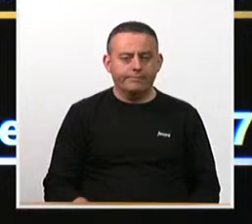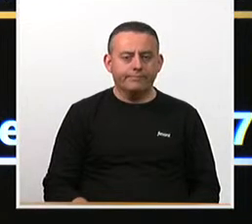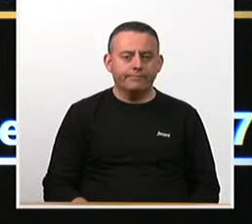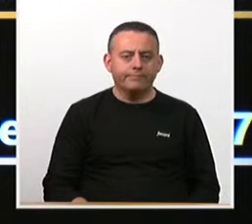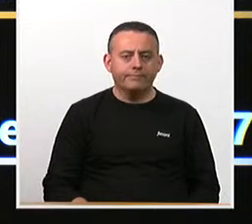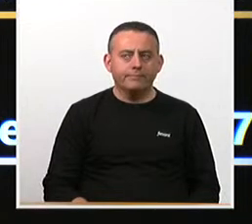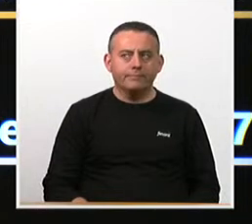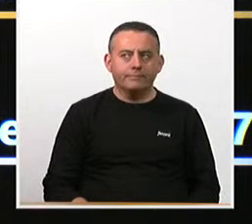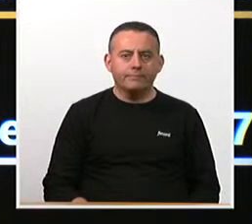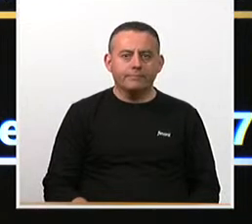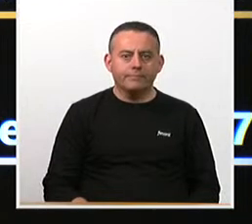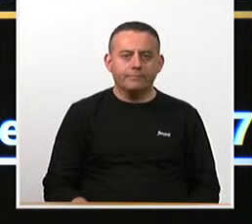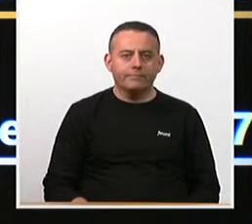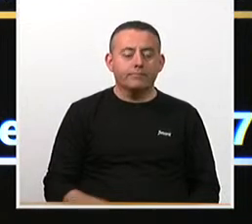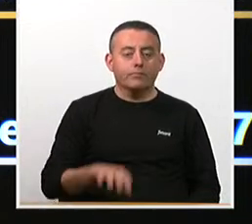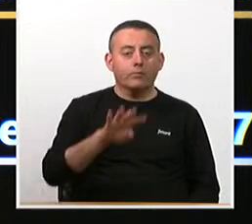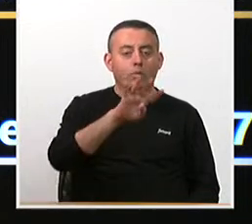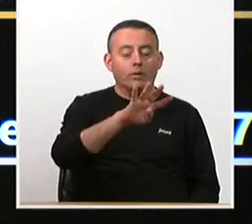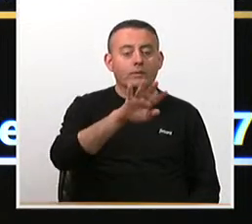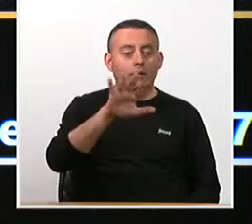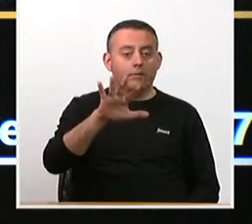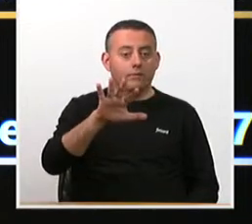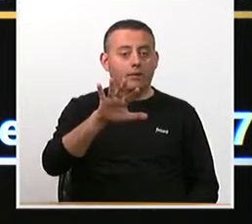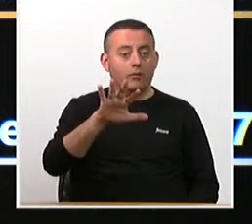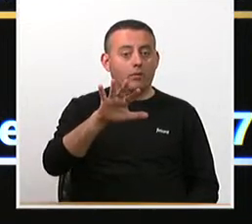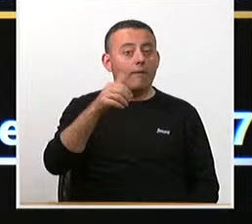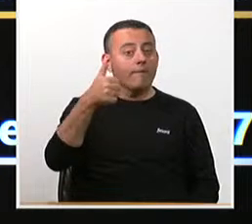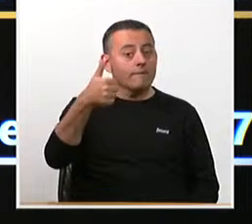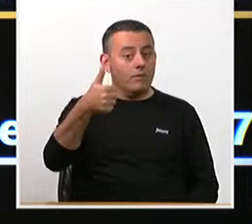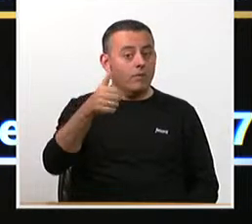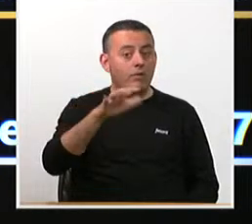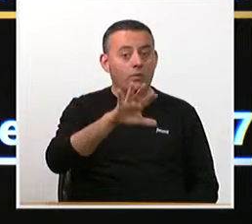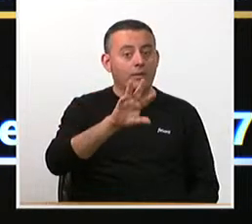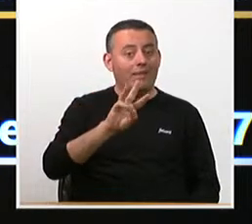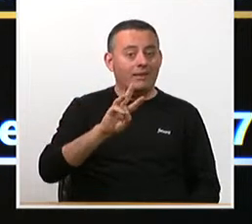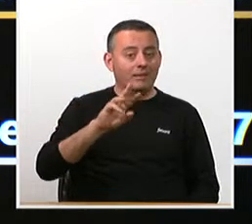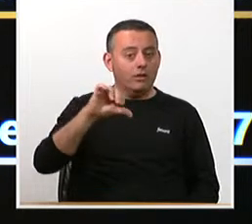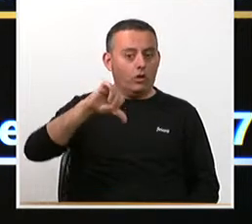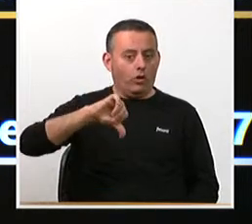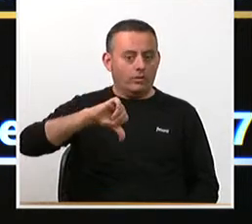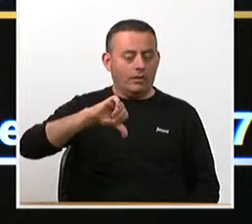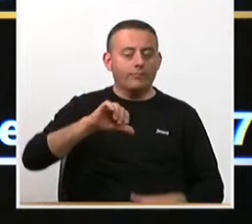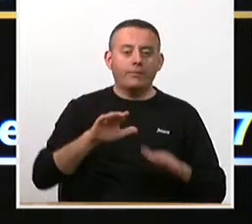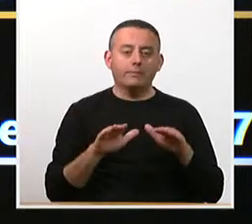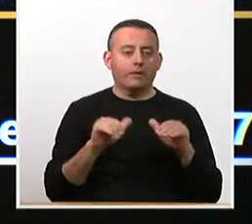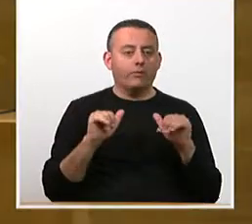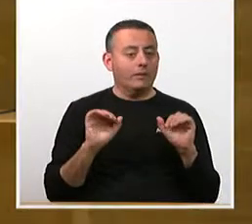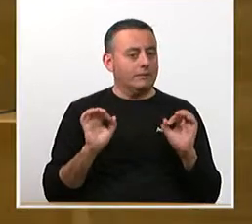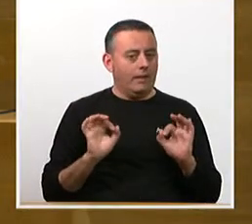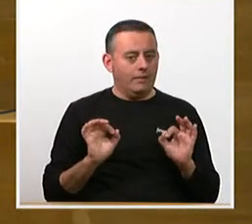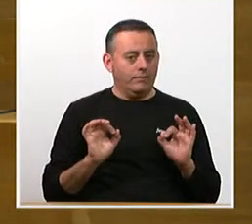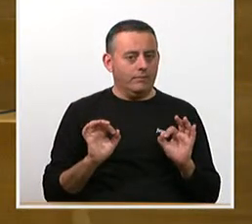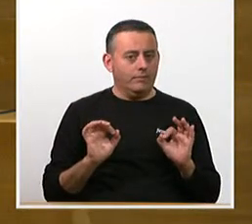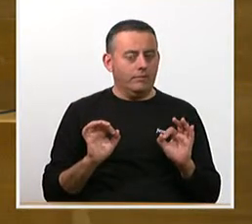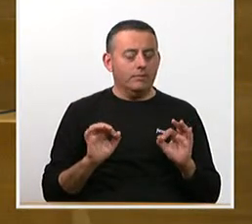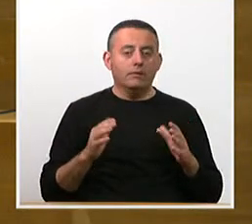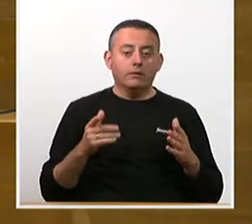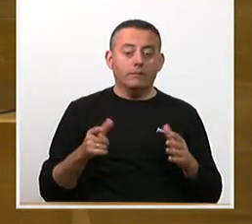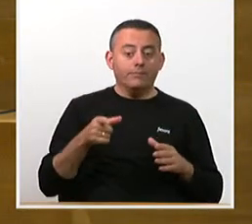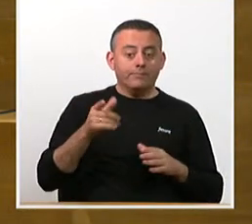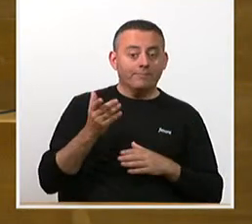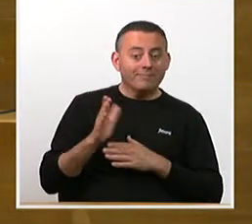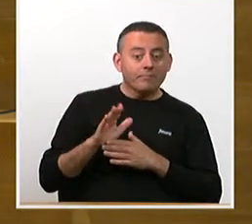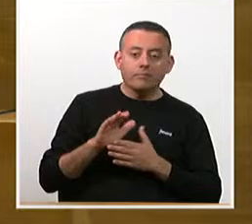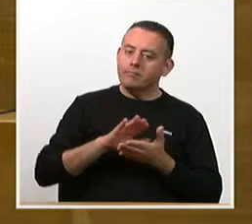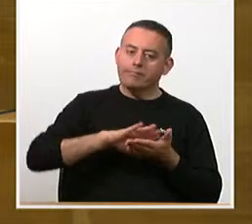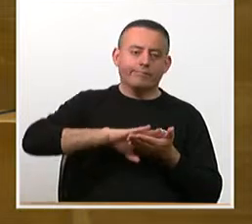votación con 45 votos a favor y 53 en contra y cero abstenciones queda rechazada